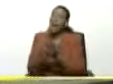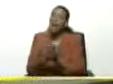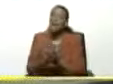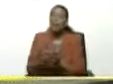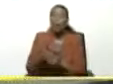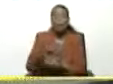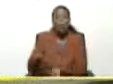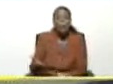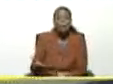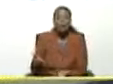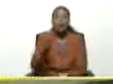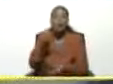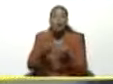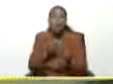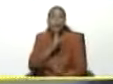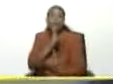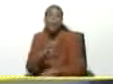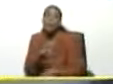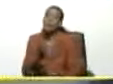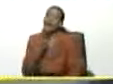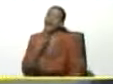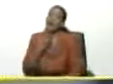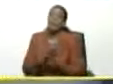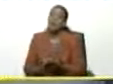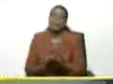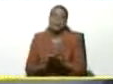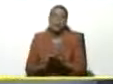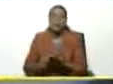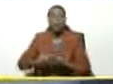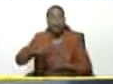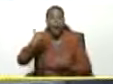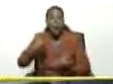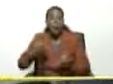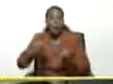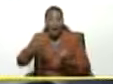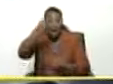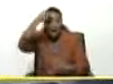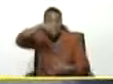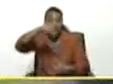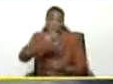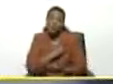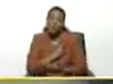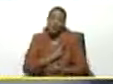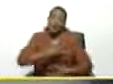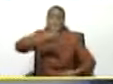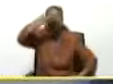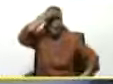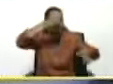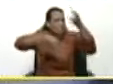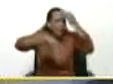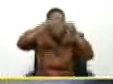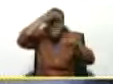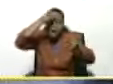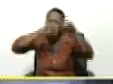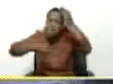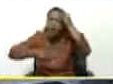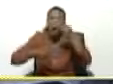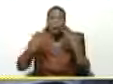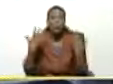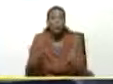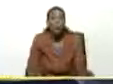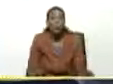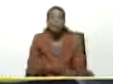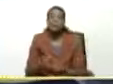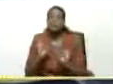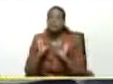porque en est universidad nosotros nos formamos profesionalmente para tener la vida humana en nuestras manos lo que es algo super delicado y muy